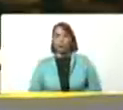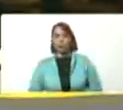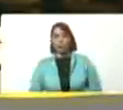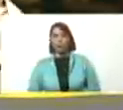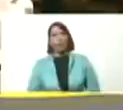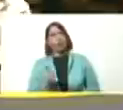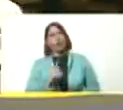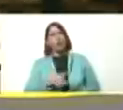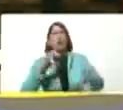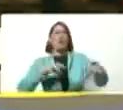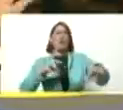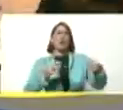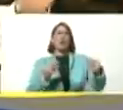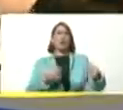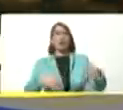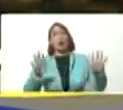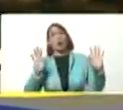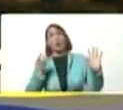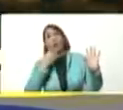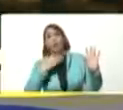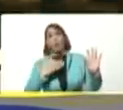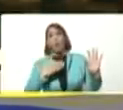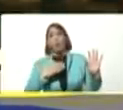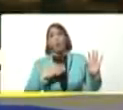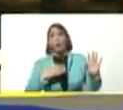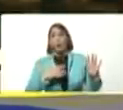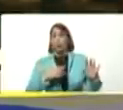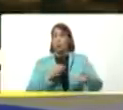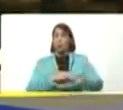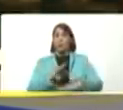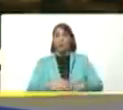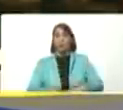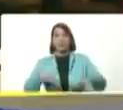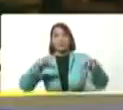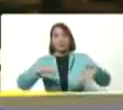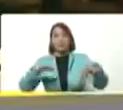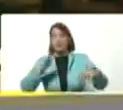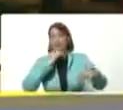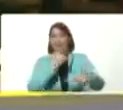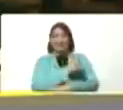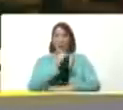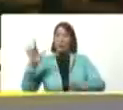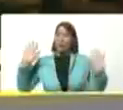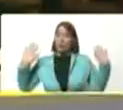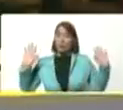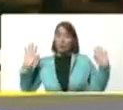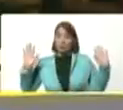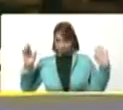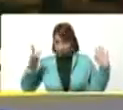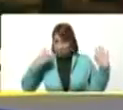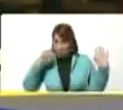No, porque ha llovido mucho. Ah, bueno, entonces que deje de llover para que no haya monte, pues. ¿Te das cuenta de la respuesta?